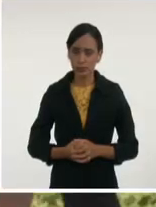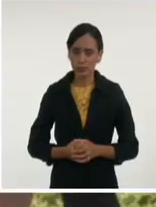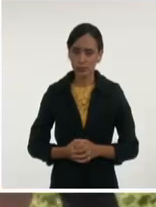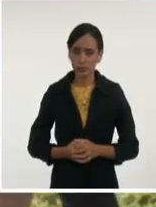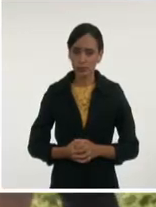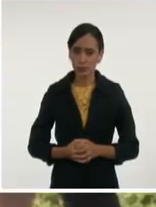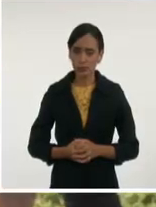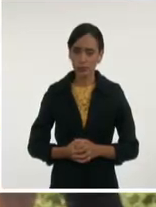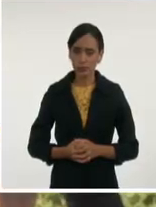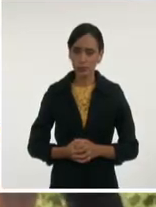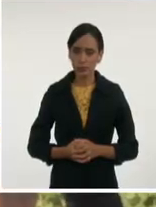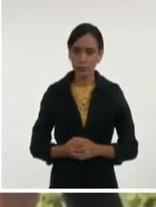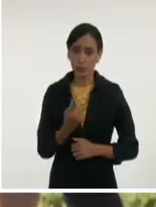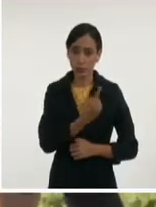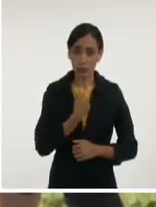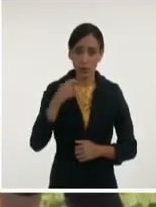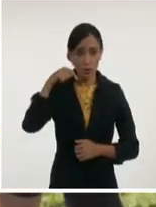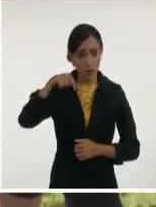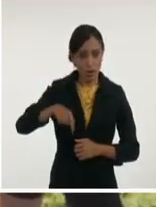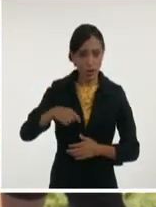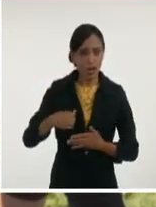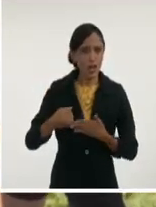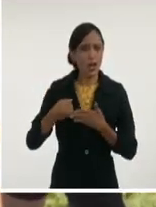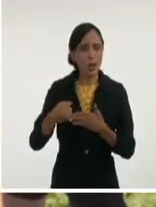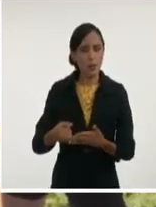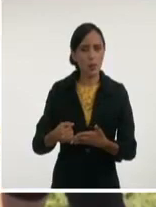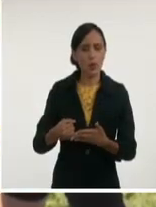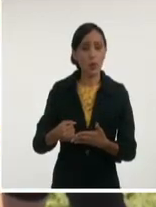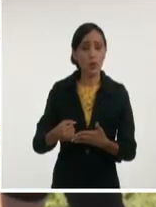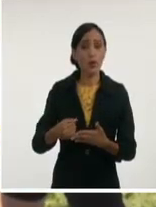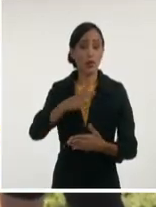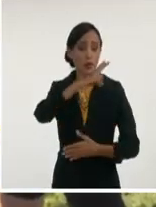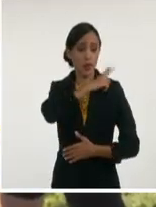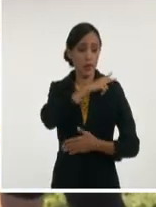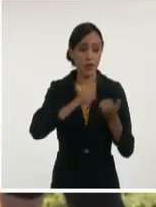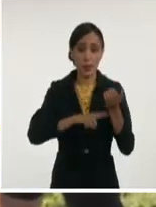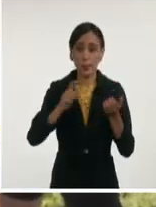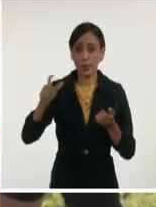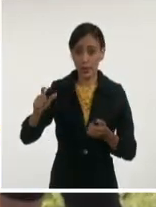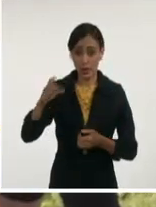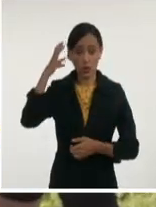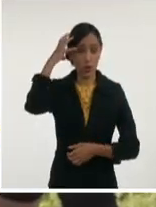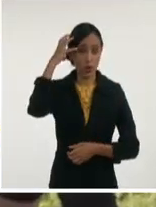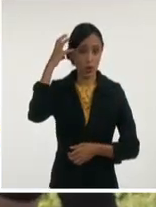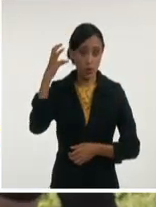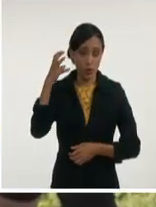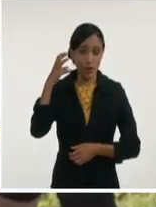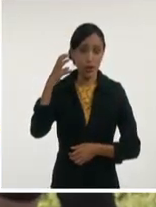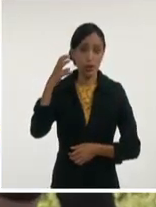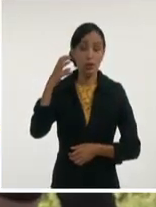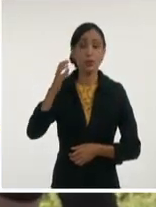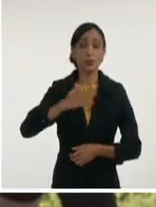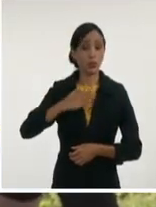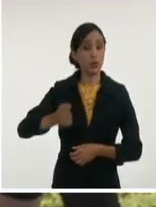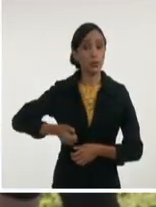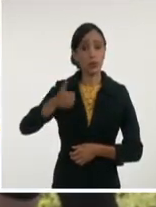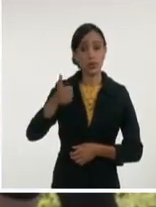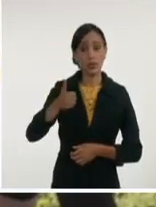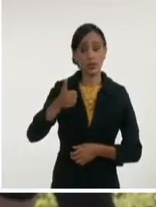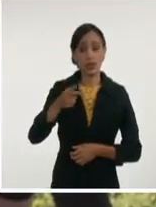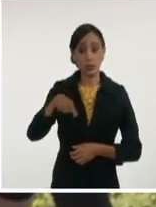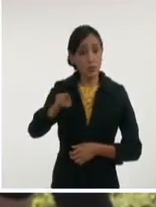Nosotros estamos aquí en apoyo a la dirección de nuestro país, de nuestro partido, de nuestro presidente y primer secretario del partido, Díaz-Canel, y que puede estar seguro